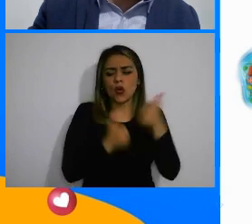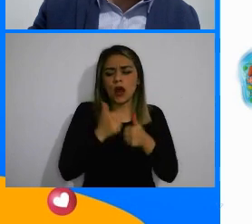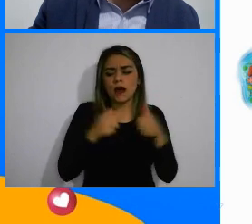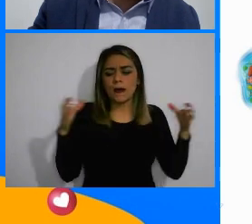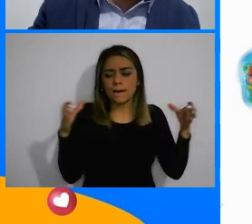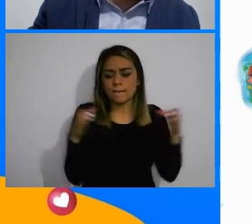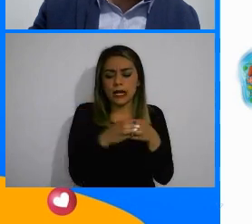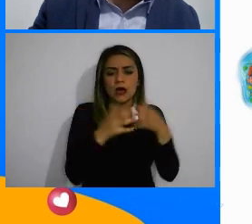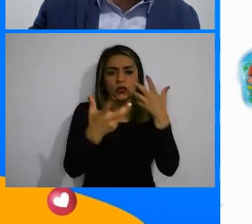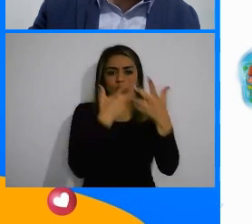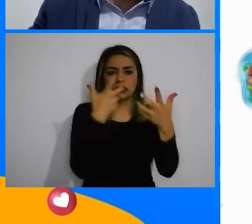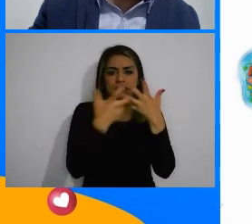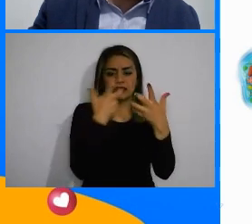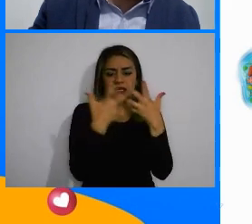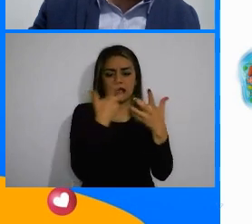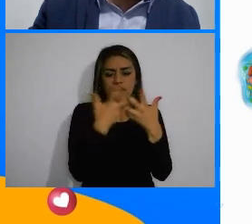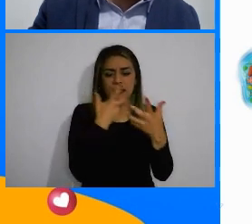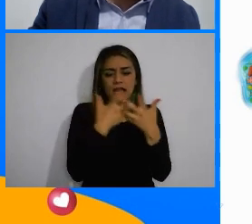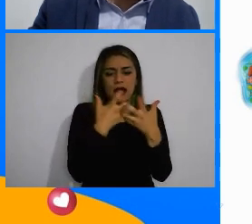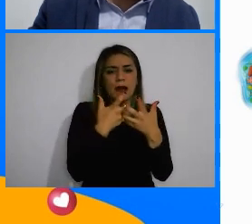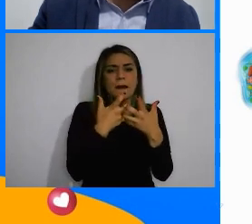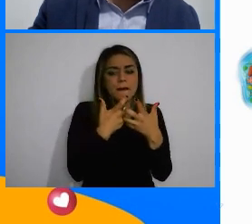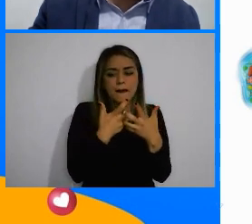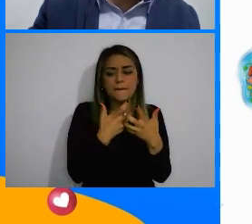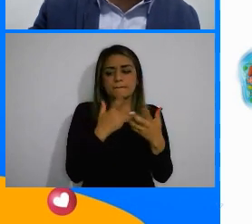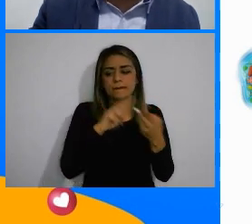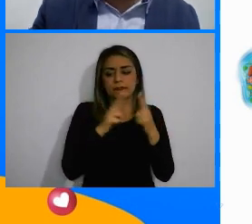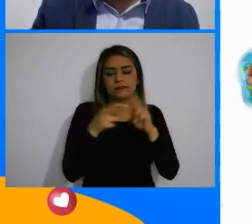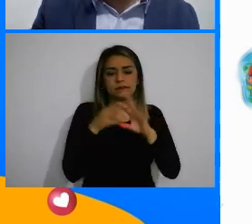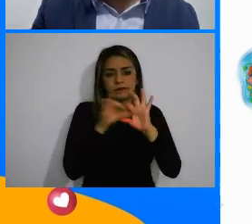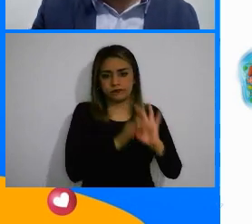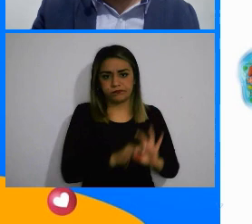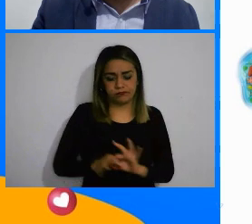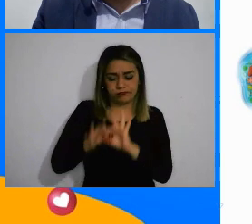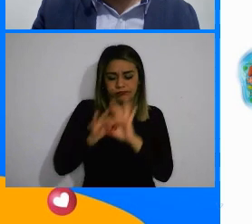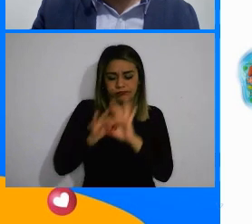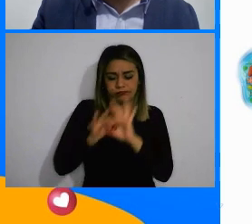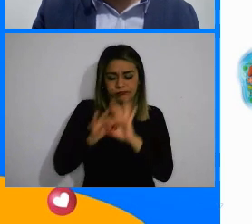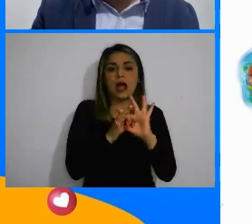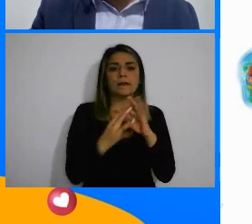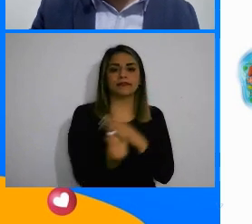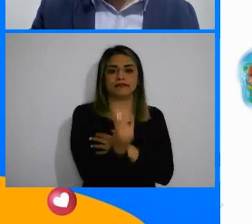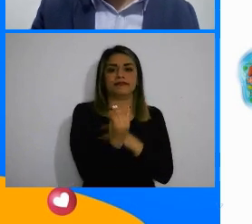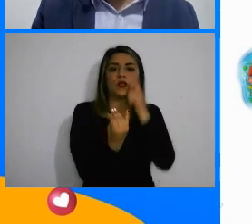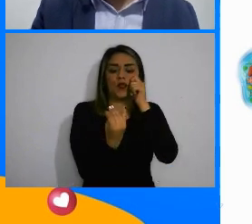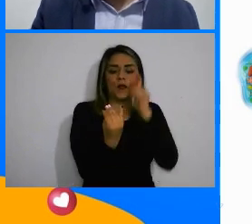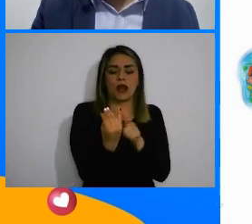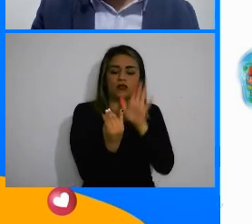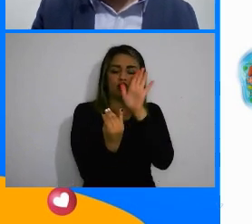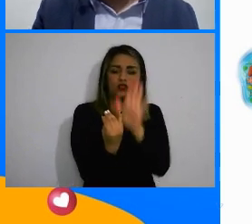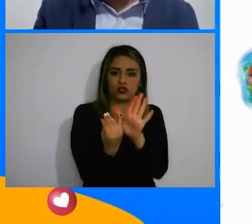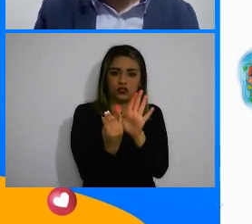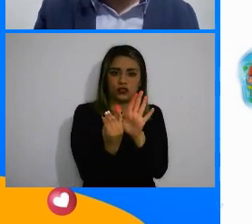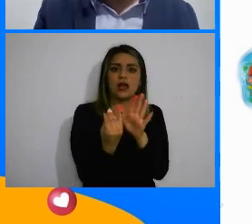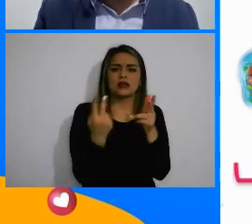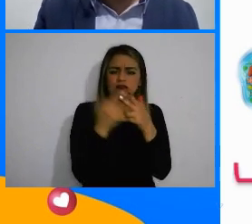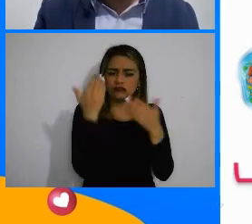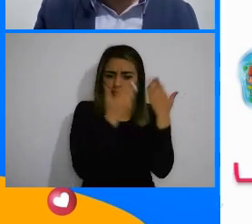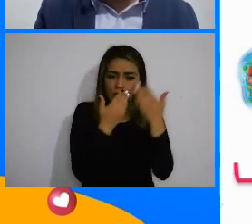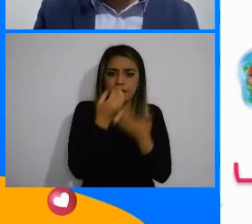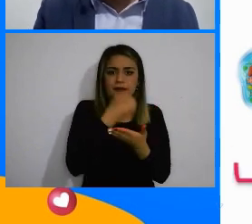conjunto de sistemas y aparatos forman un individuo, ¿sí? Y como tal lo estudia.